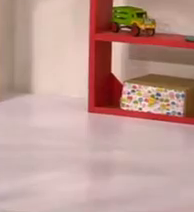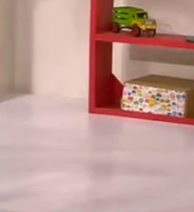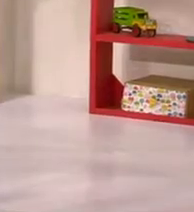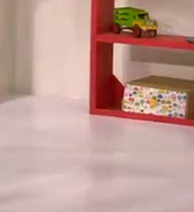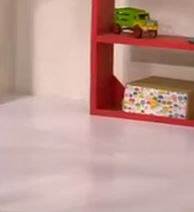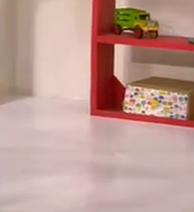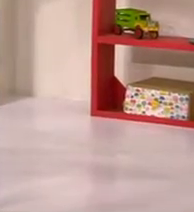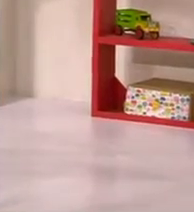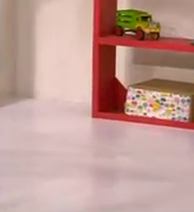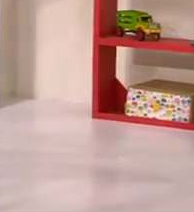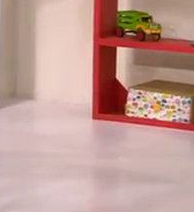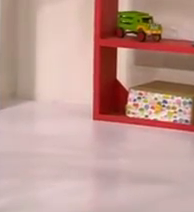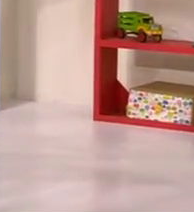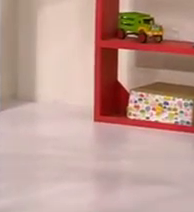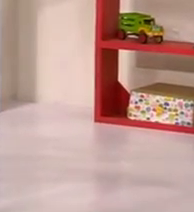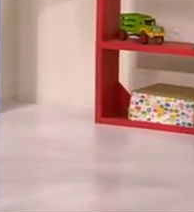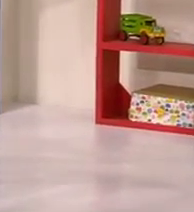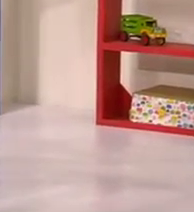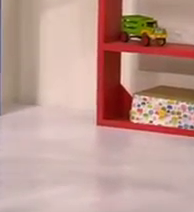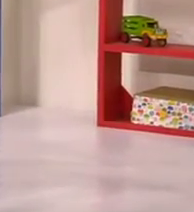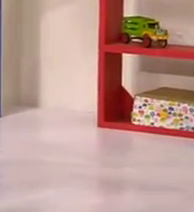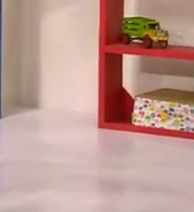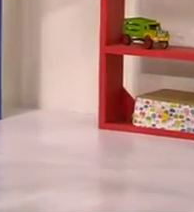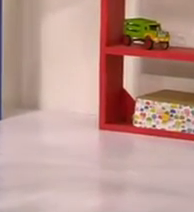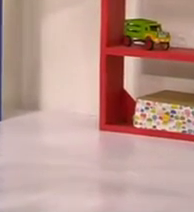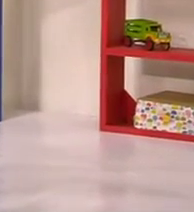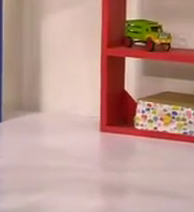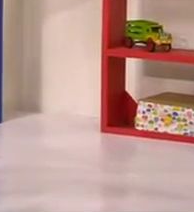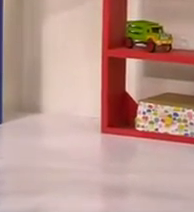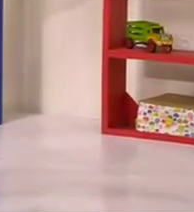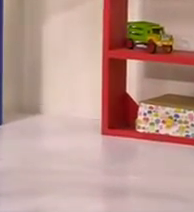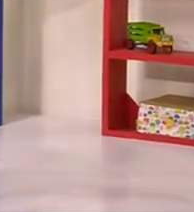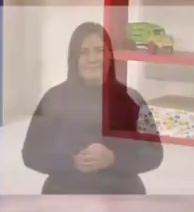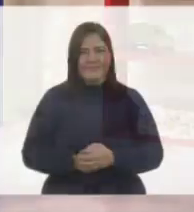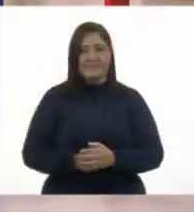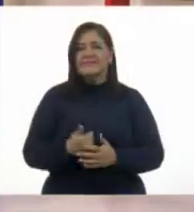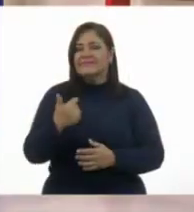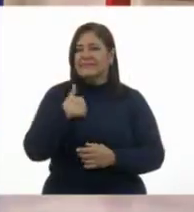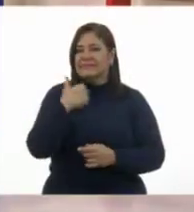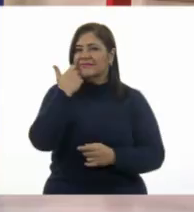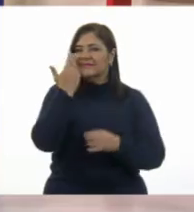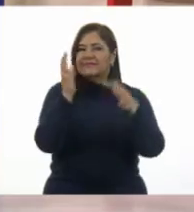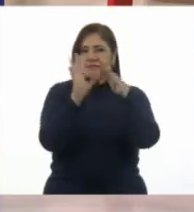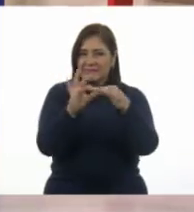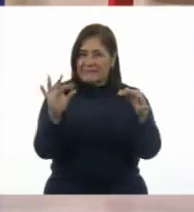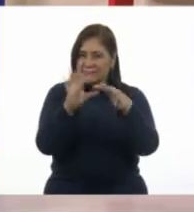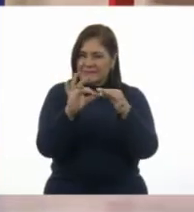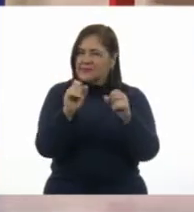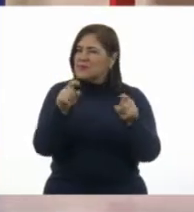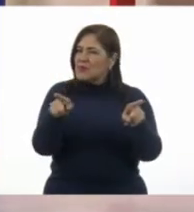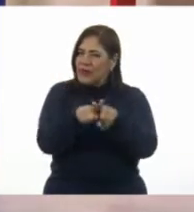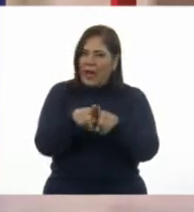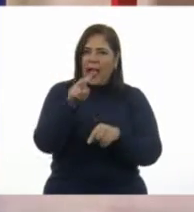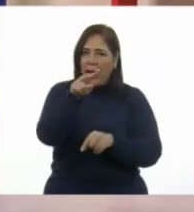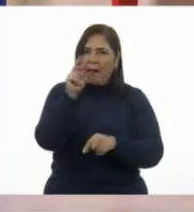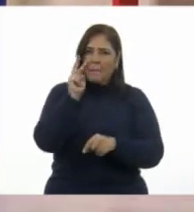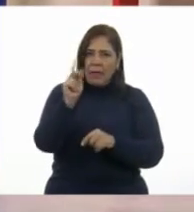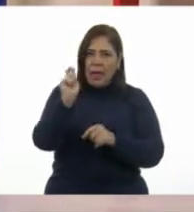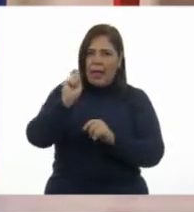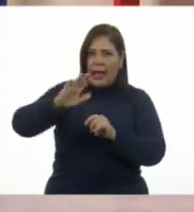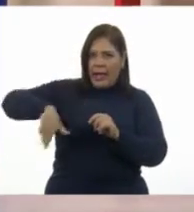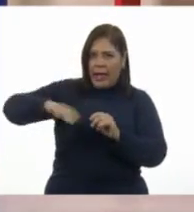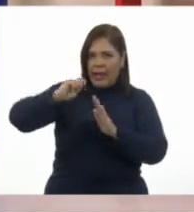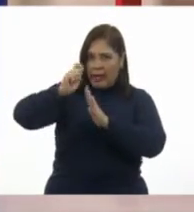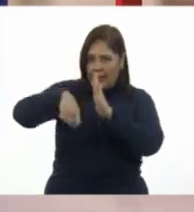kubu, yiko an hon cholbu mubu kubu nyaha eh. Quiero comentarles que así como vieron en el video,